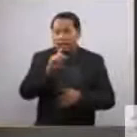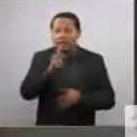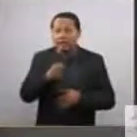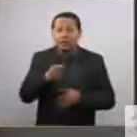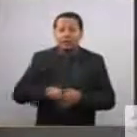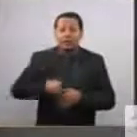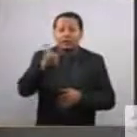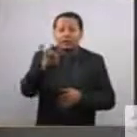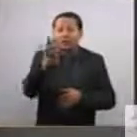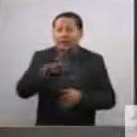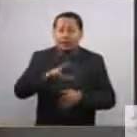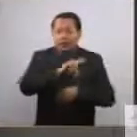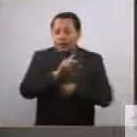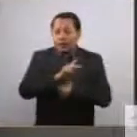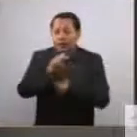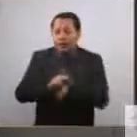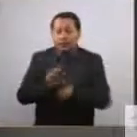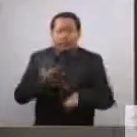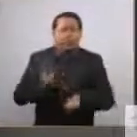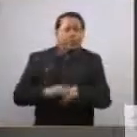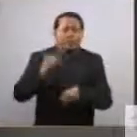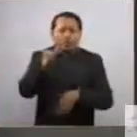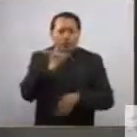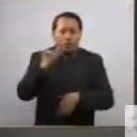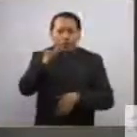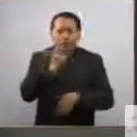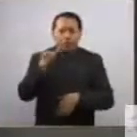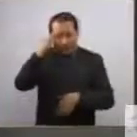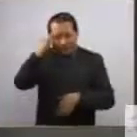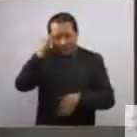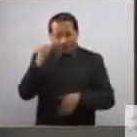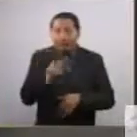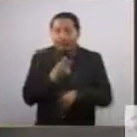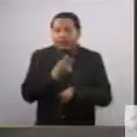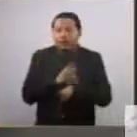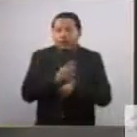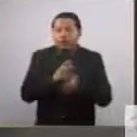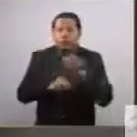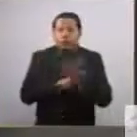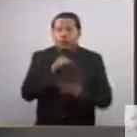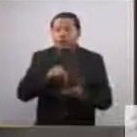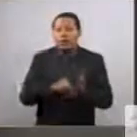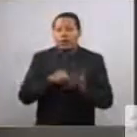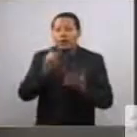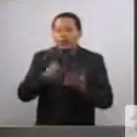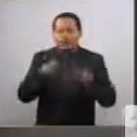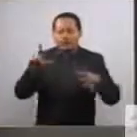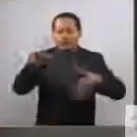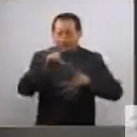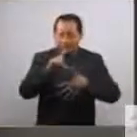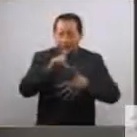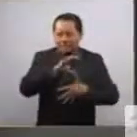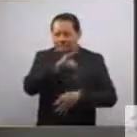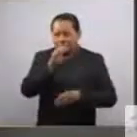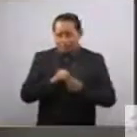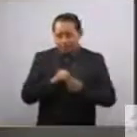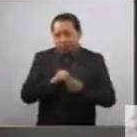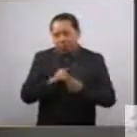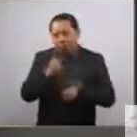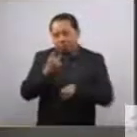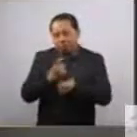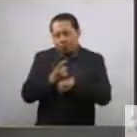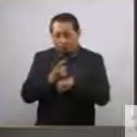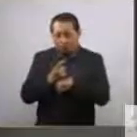primeras 10 naciones con más lenguas originarias y ocupa el segundo lugar en esta característica en toda América Latina después de